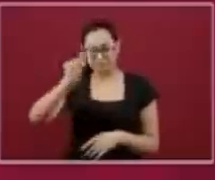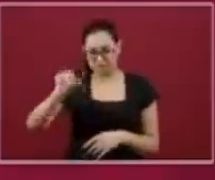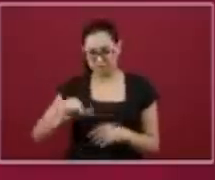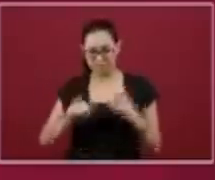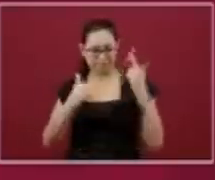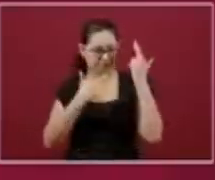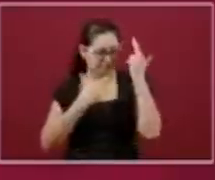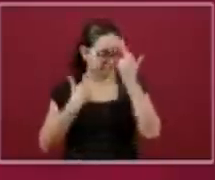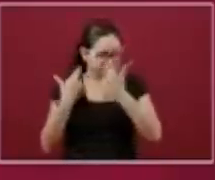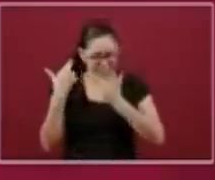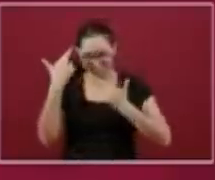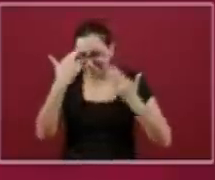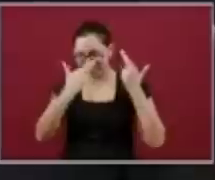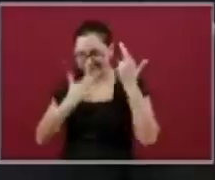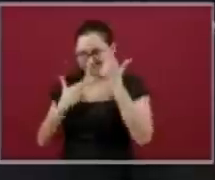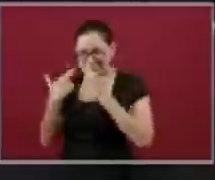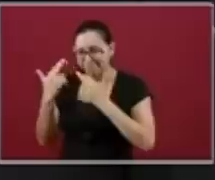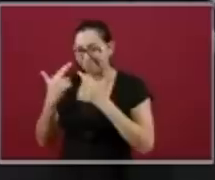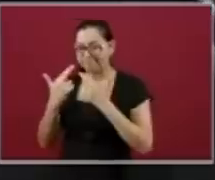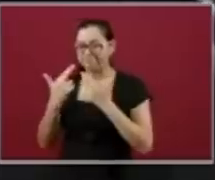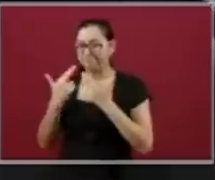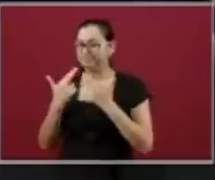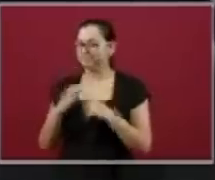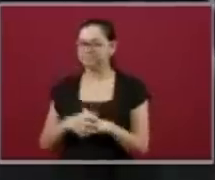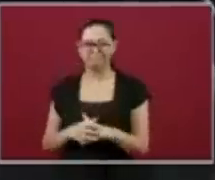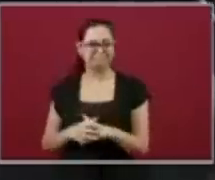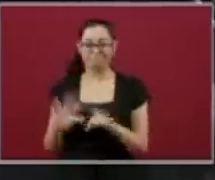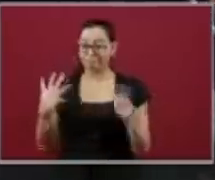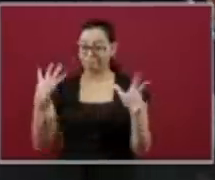revisión y para terminarlo,